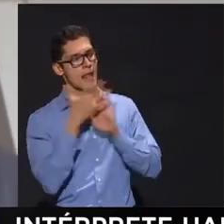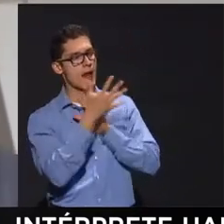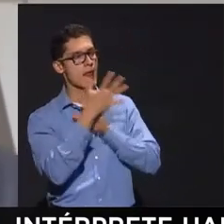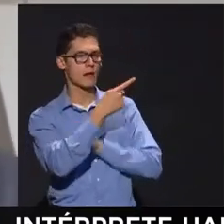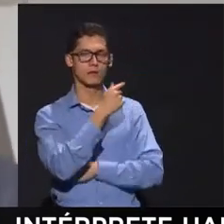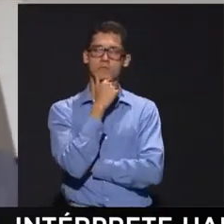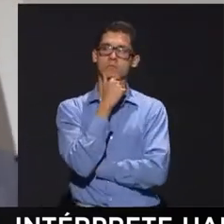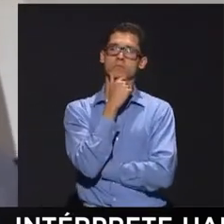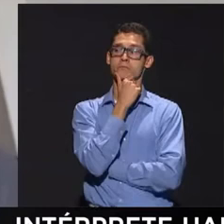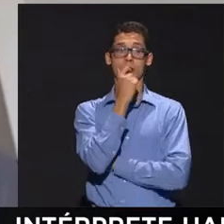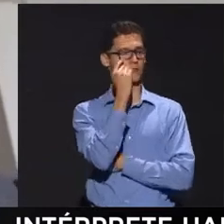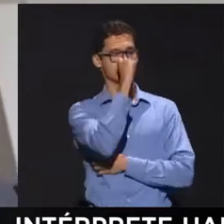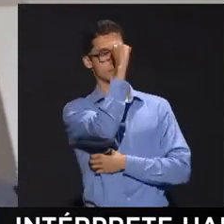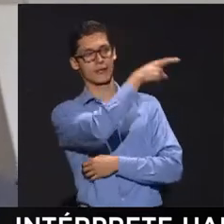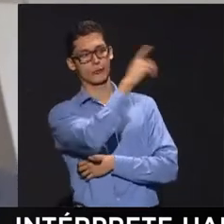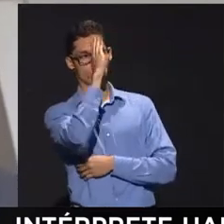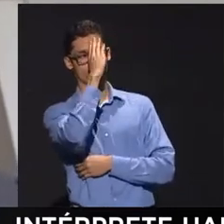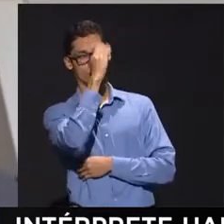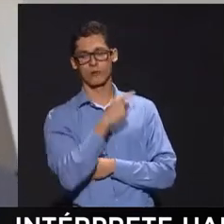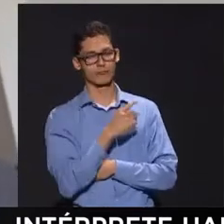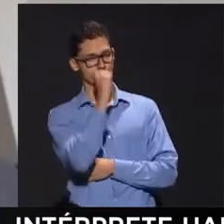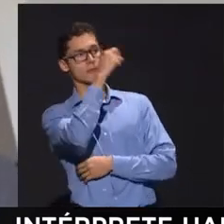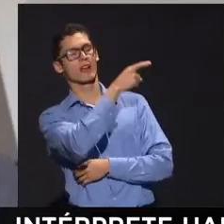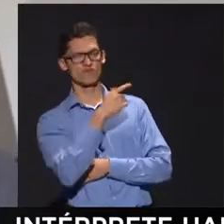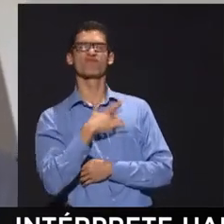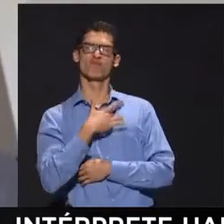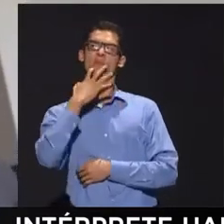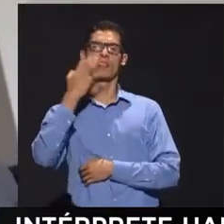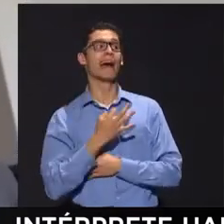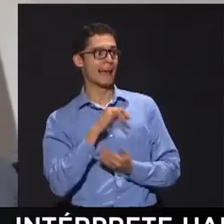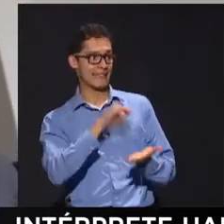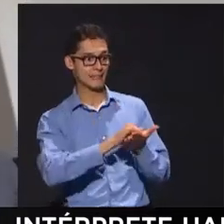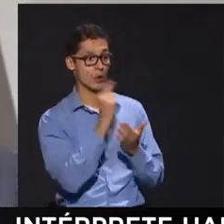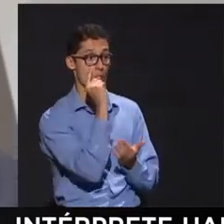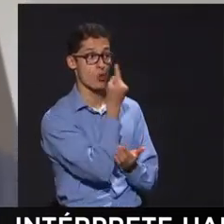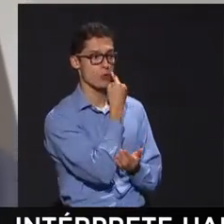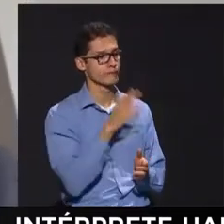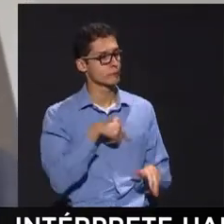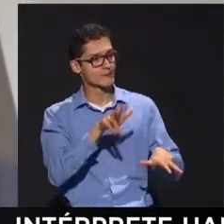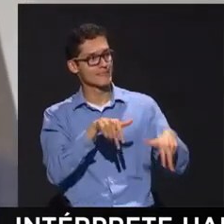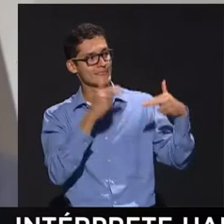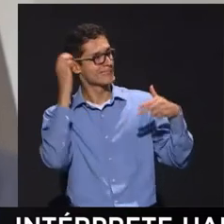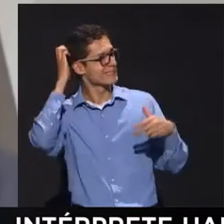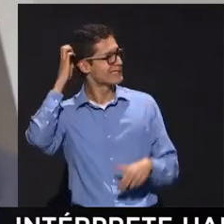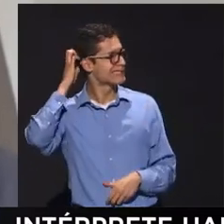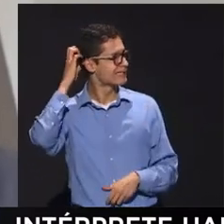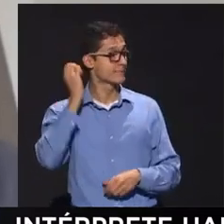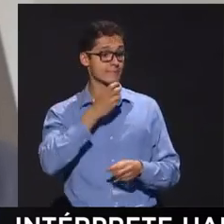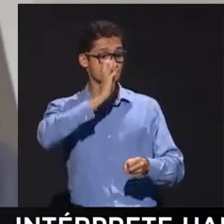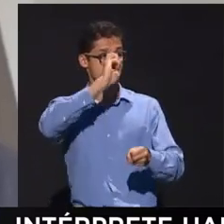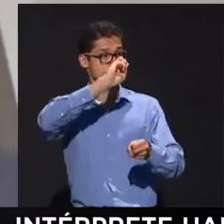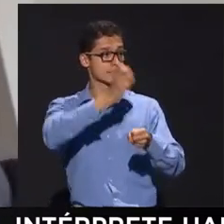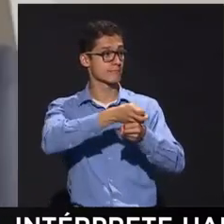personas, los sentimientos, etc. Parece en ese sentido que nada sustituya el